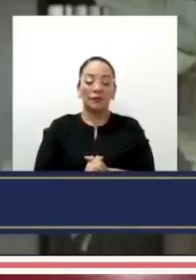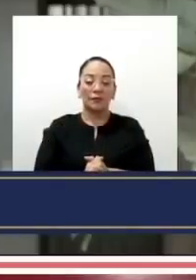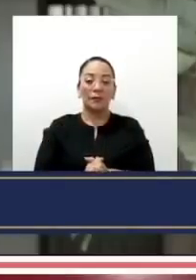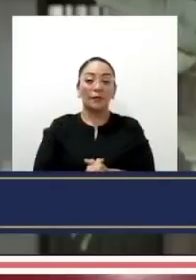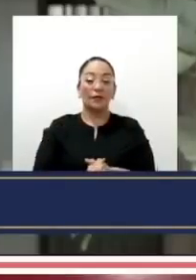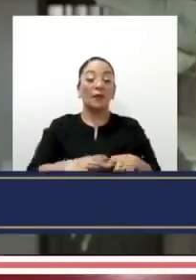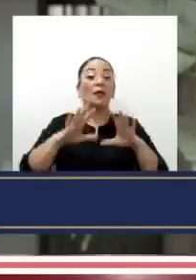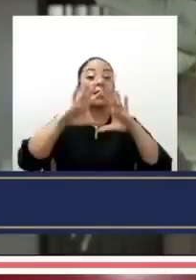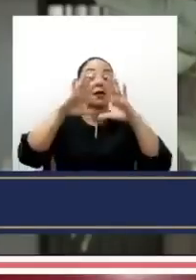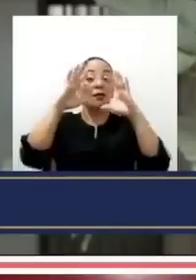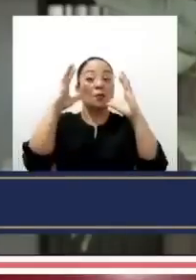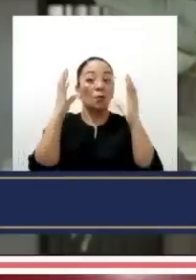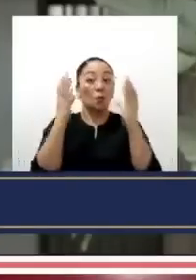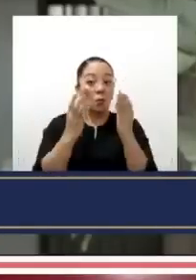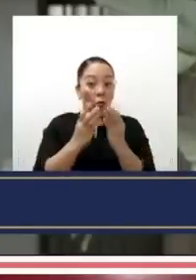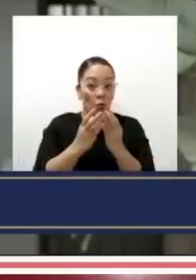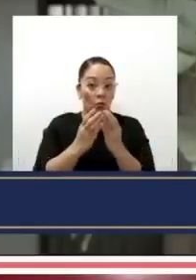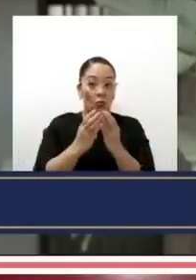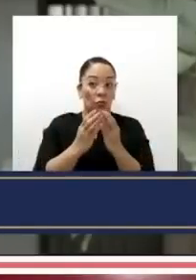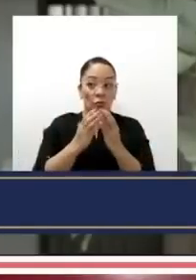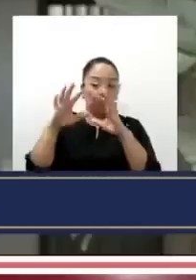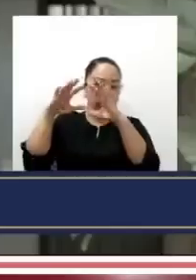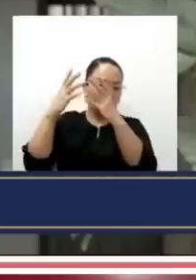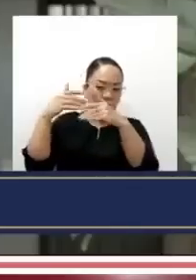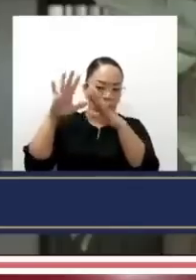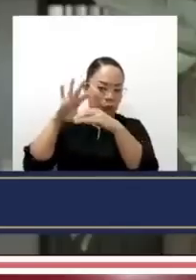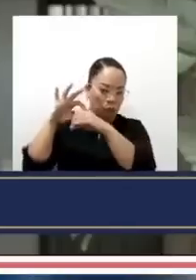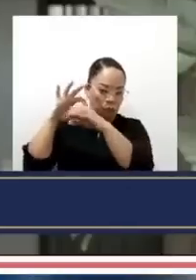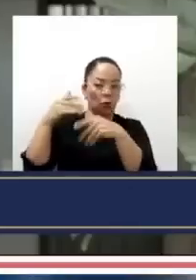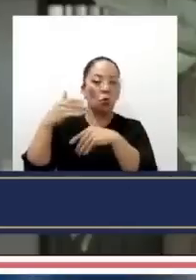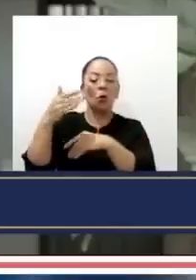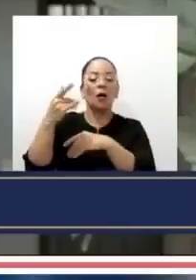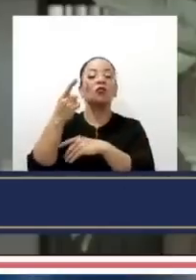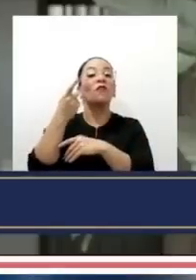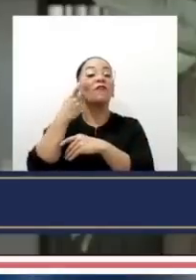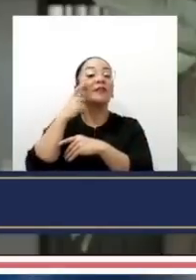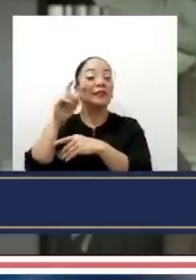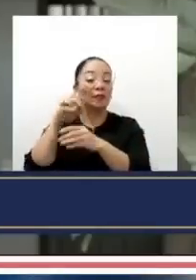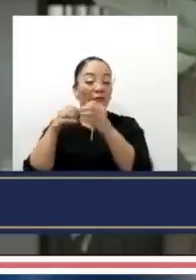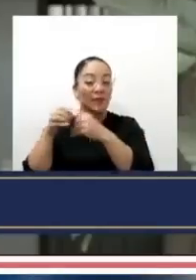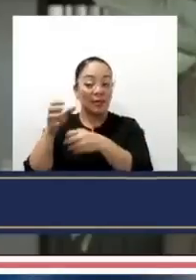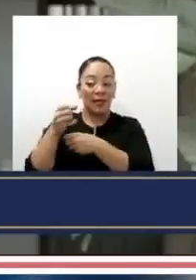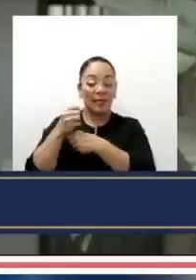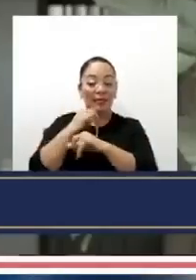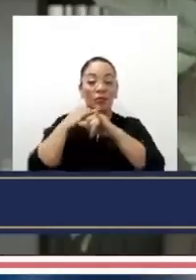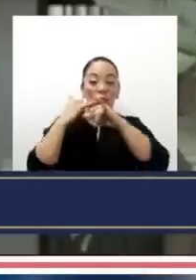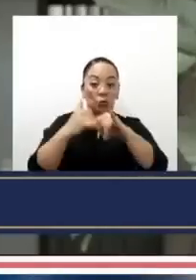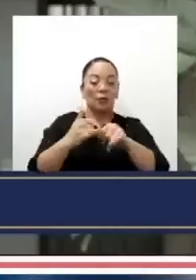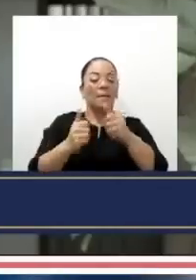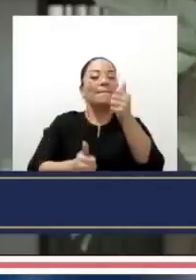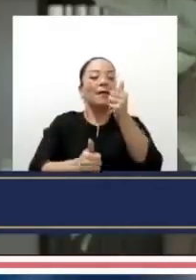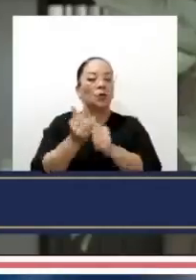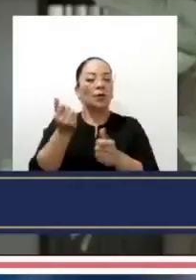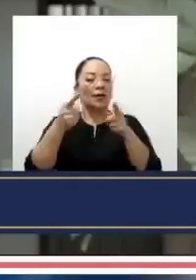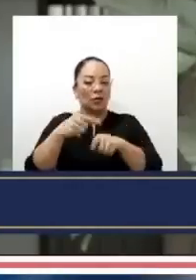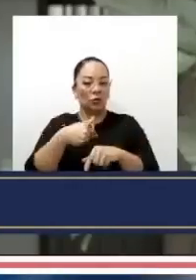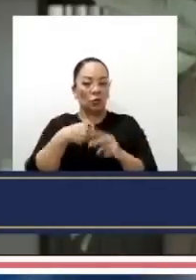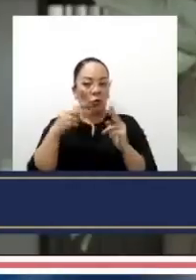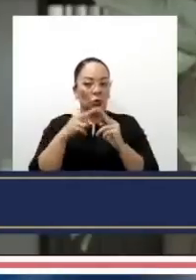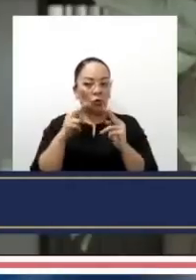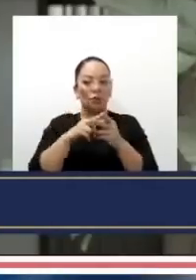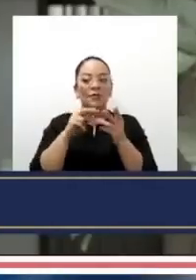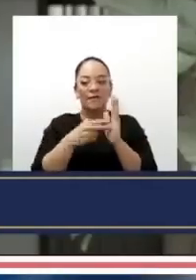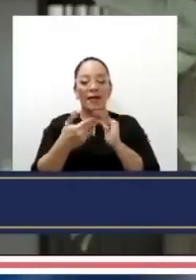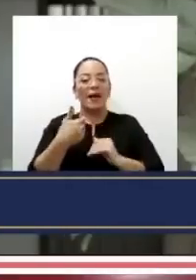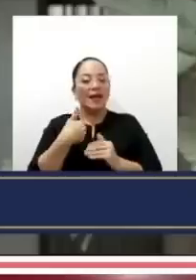mundo, cuando la fiscalía acoge una denuncia, en la mayoría de los casos que yo conozco es porque hay